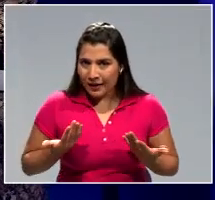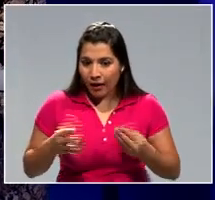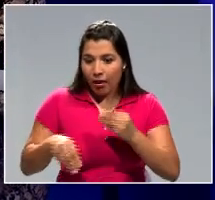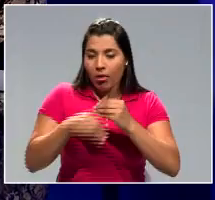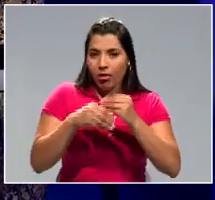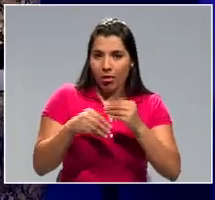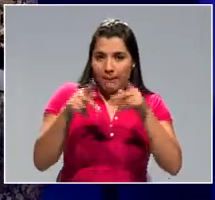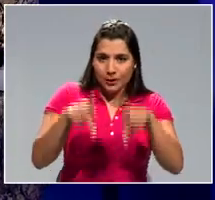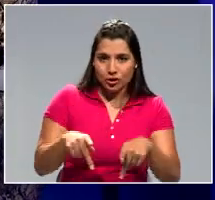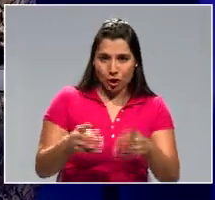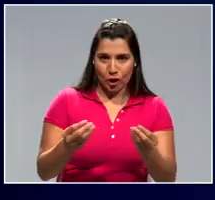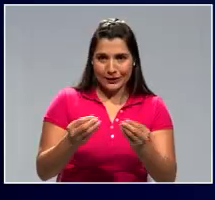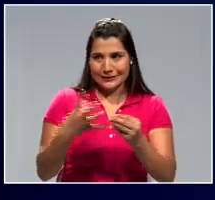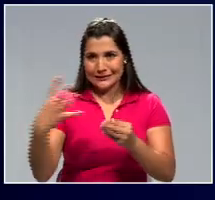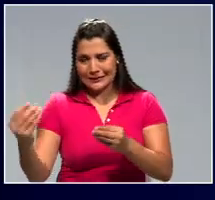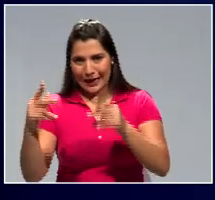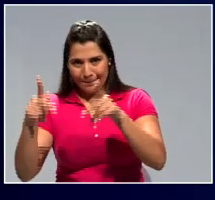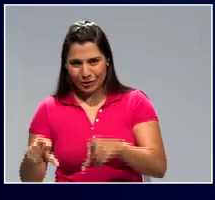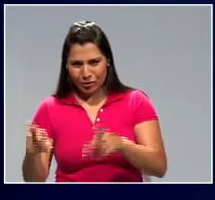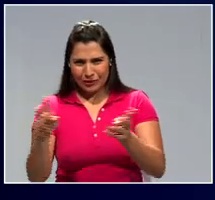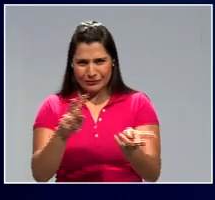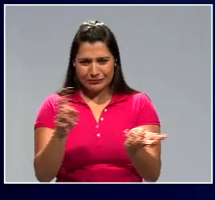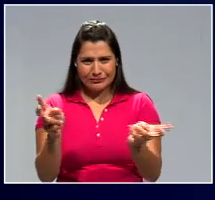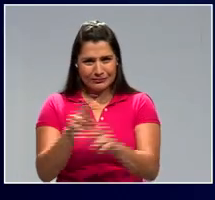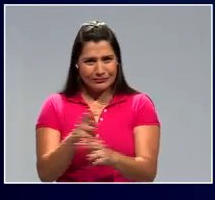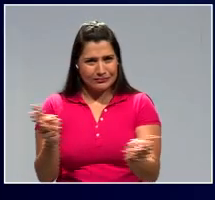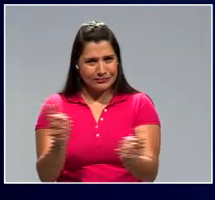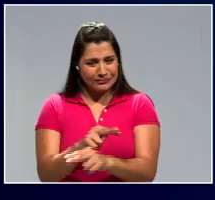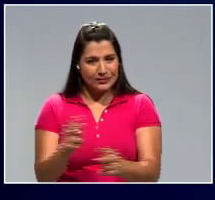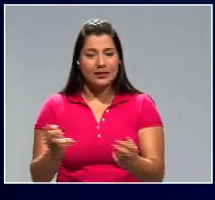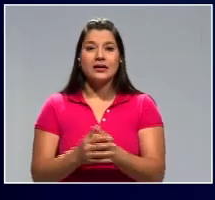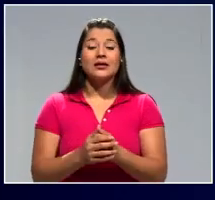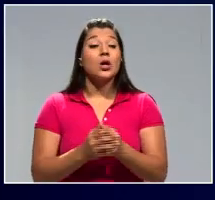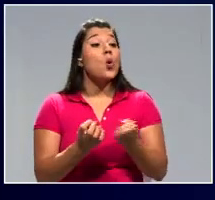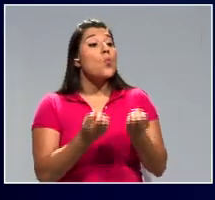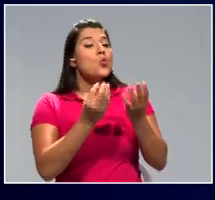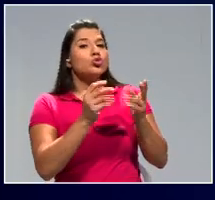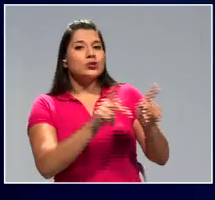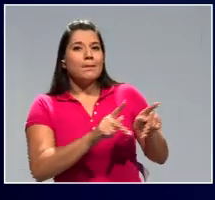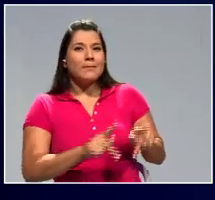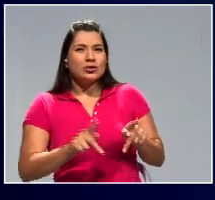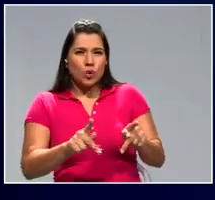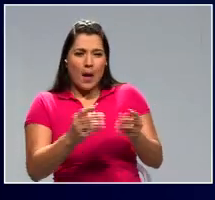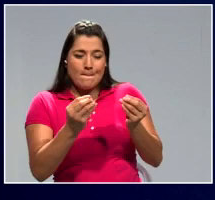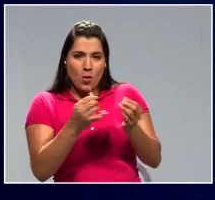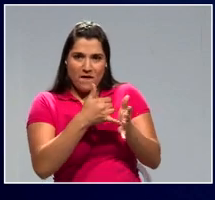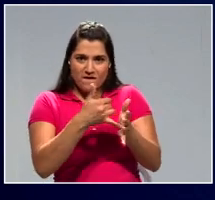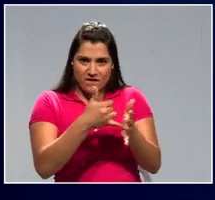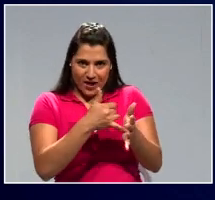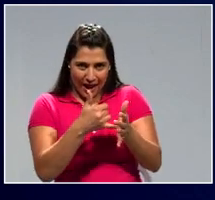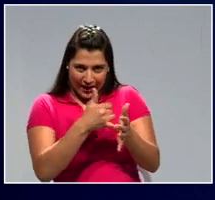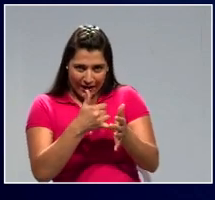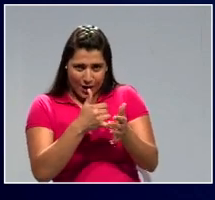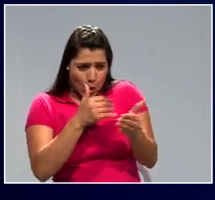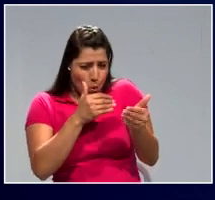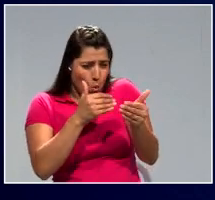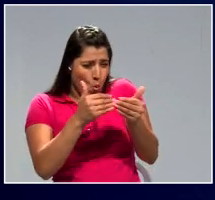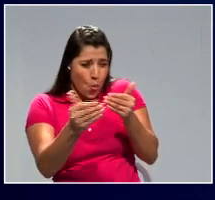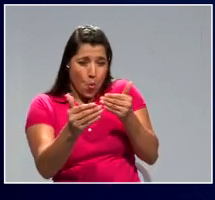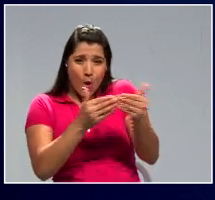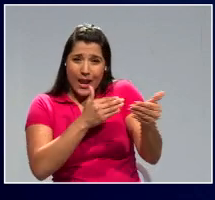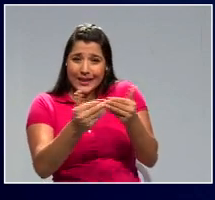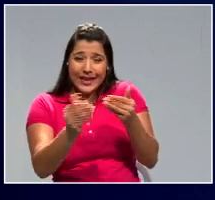entra y sale. Hay una franja de gente que está frágil. A la más mínima